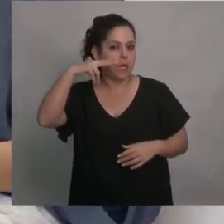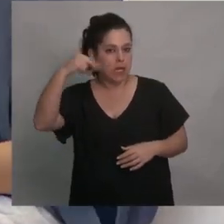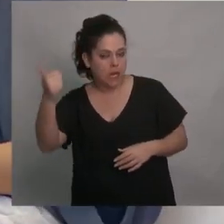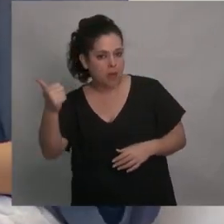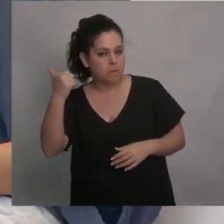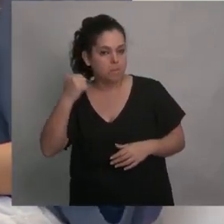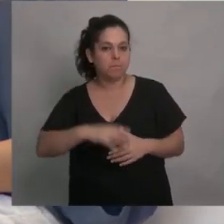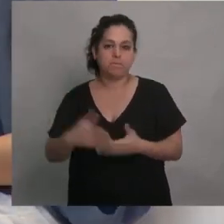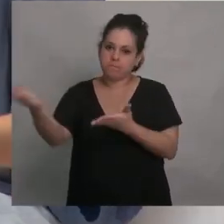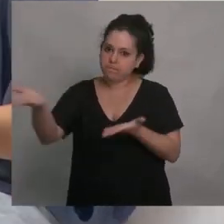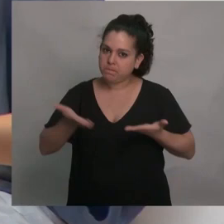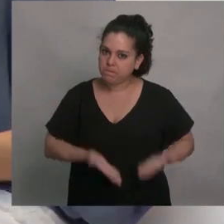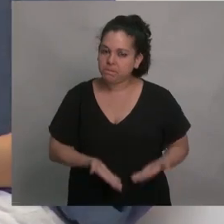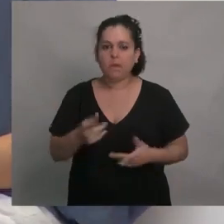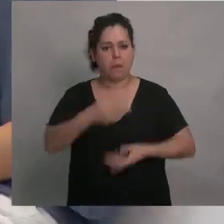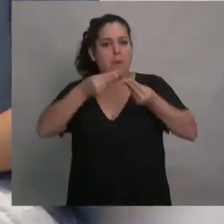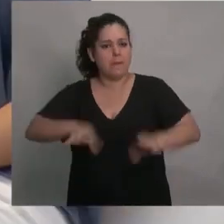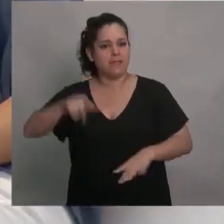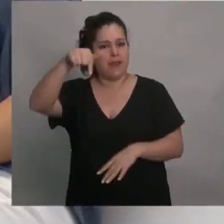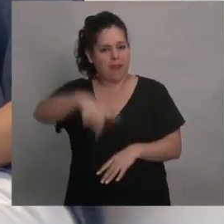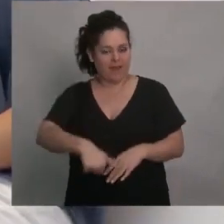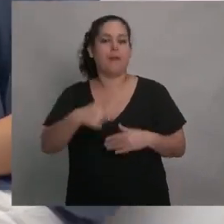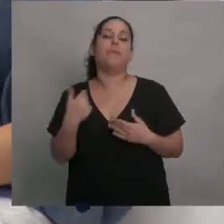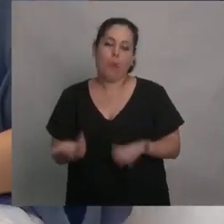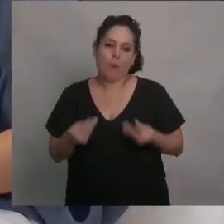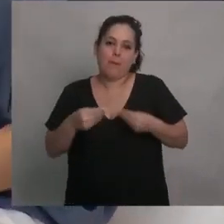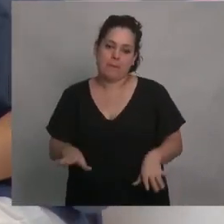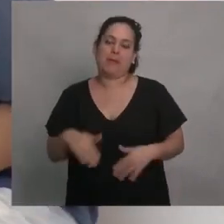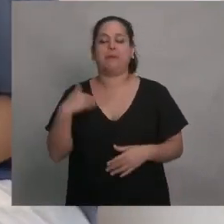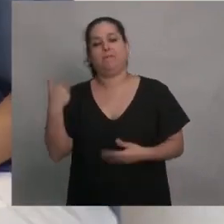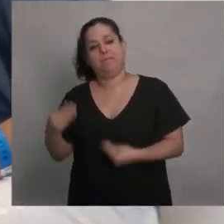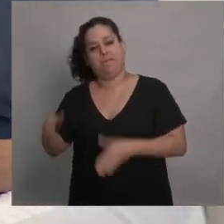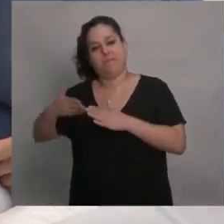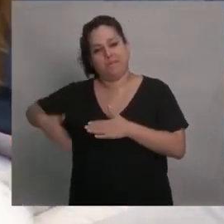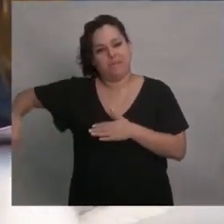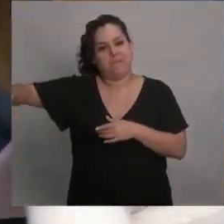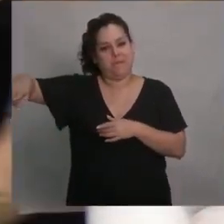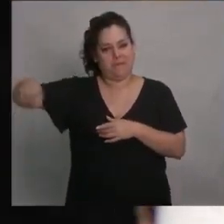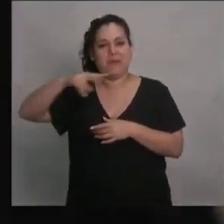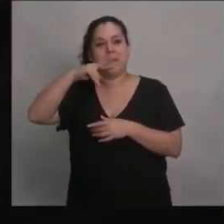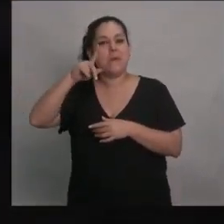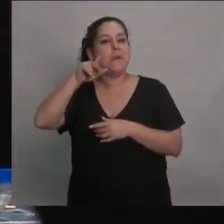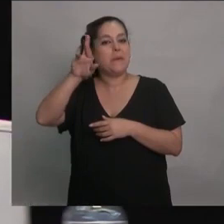dado. Venga, vamos a empezar aquí, por la derecha. Virginia.